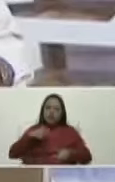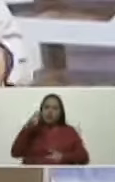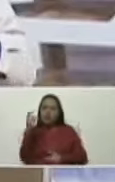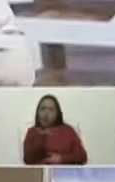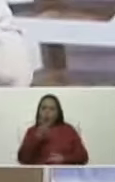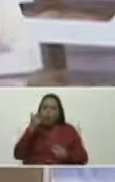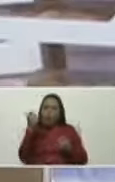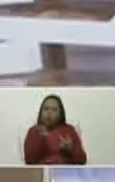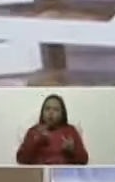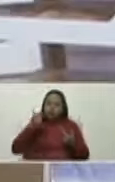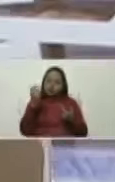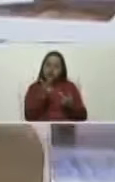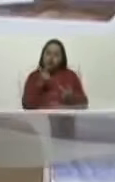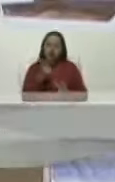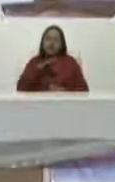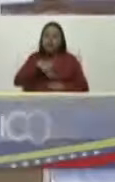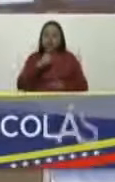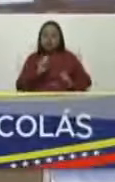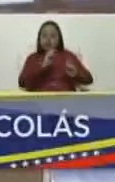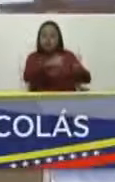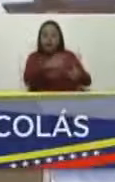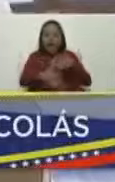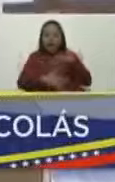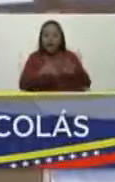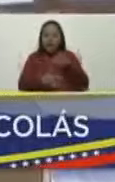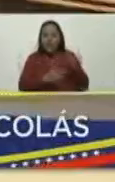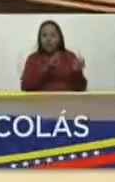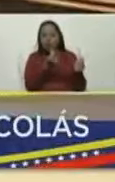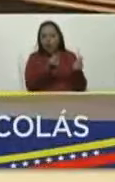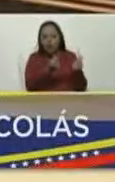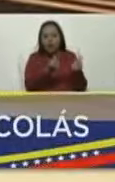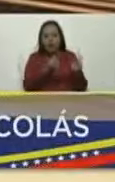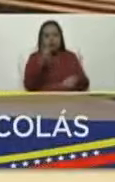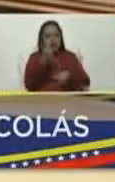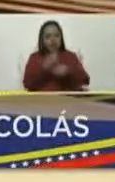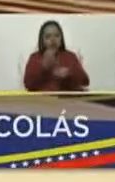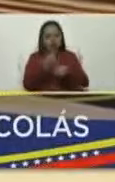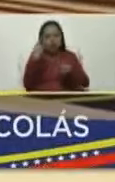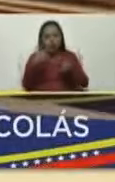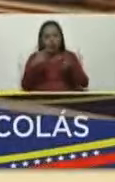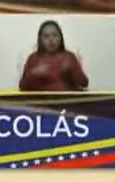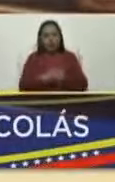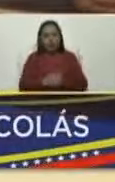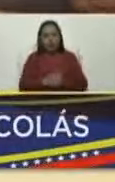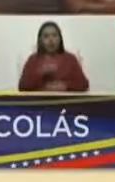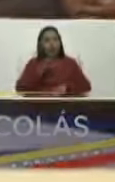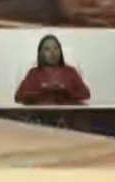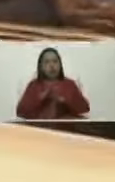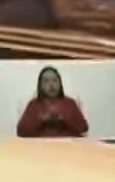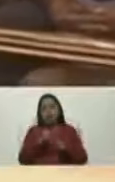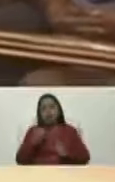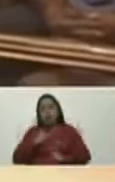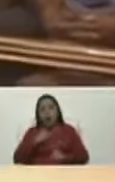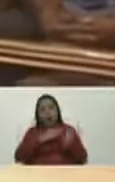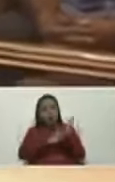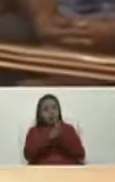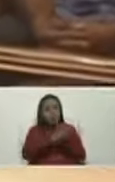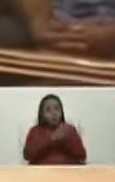los parimos para convertirlo en actividad económica, en empleo, en productos. Porque cualquier emprendimiento que ustedes